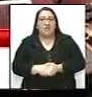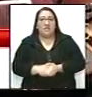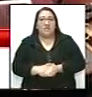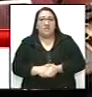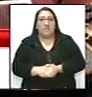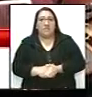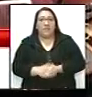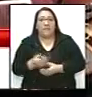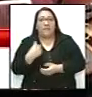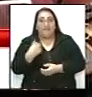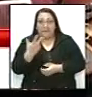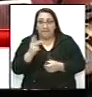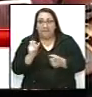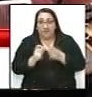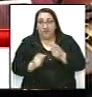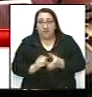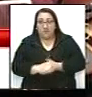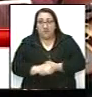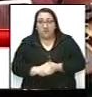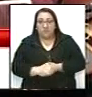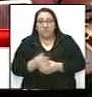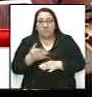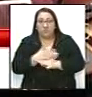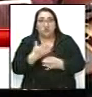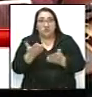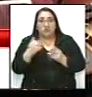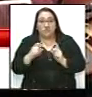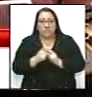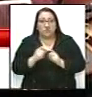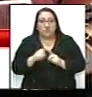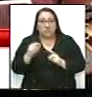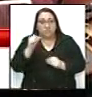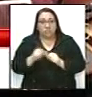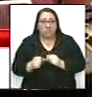Tengo a tres congresistas que han pedido la palabra, pero les